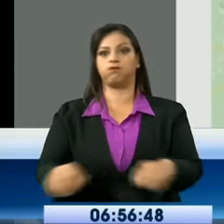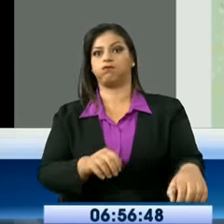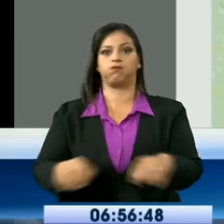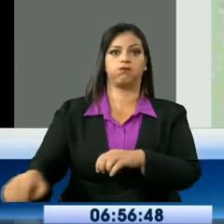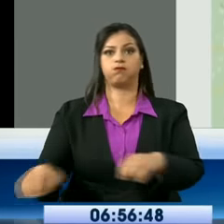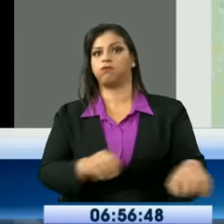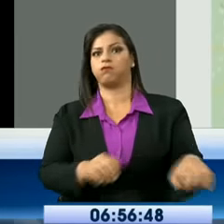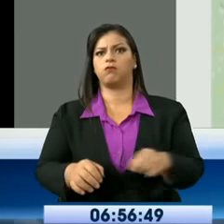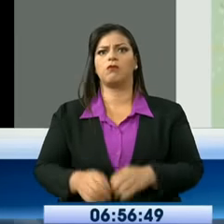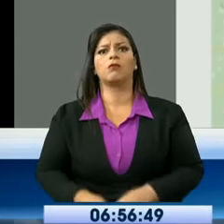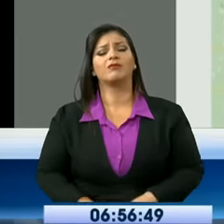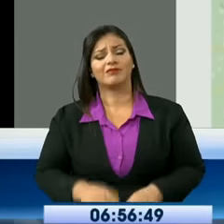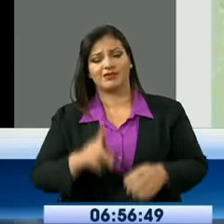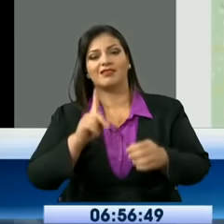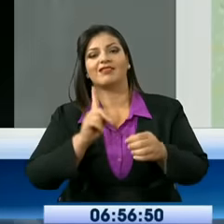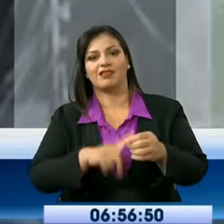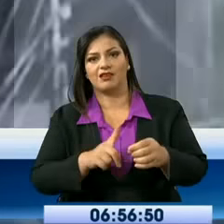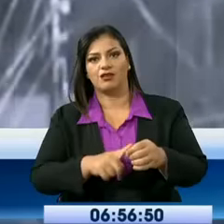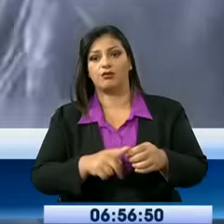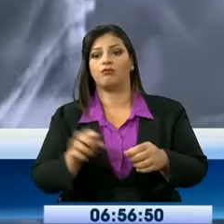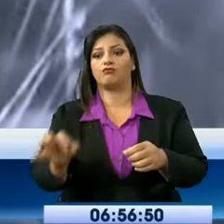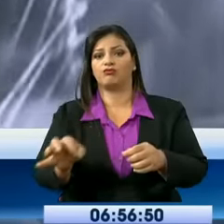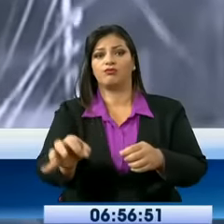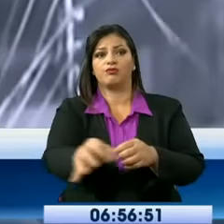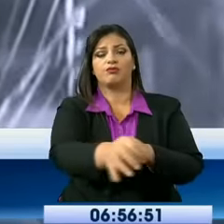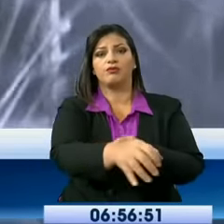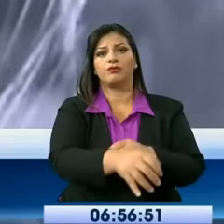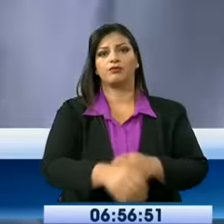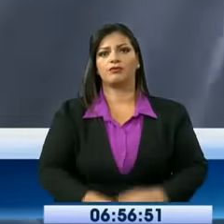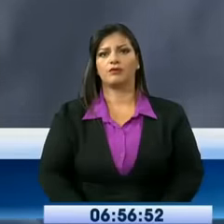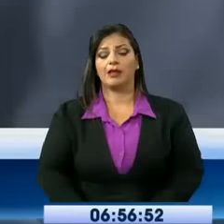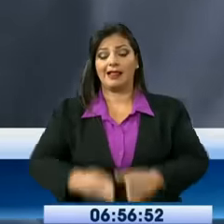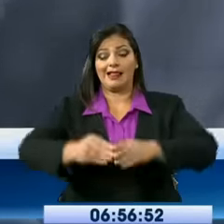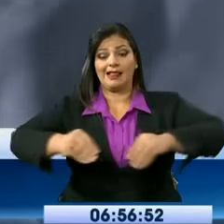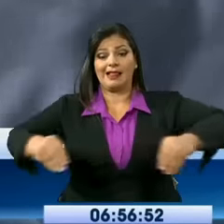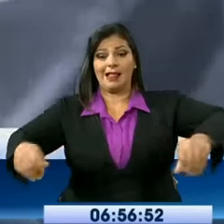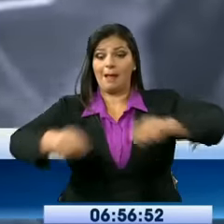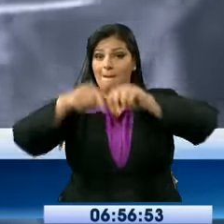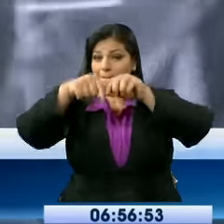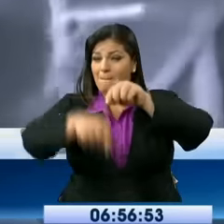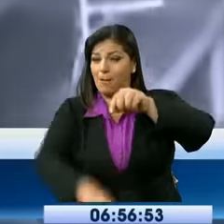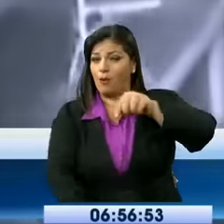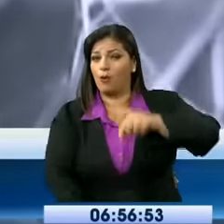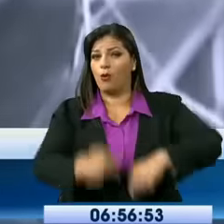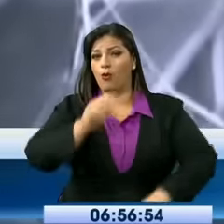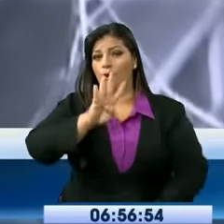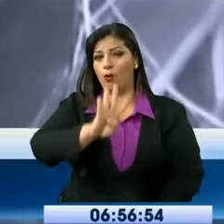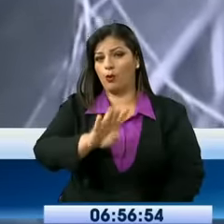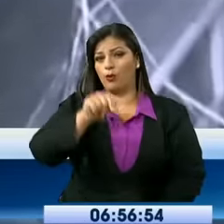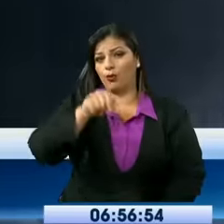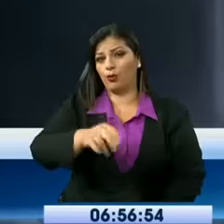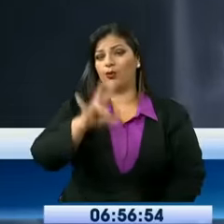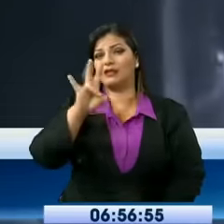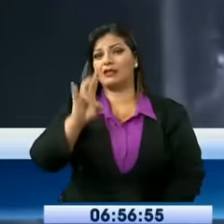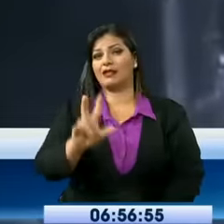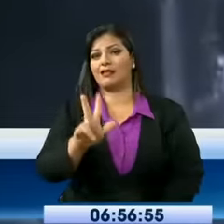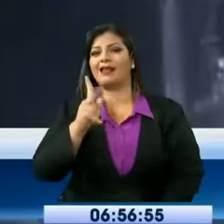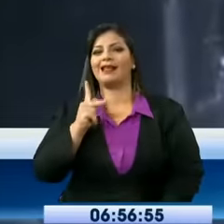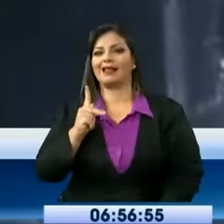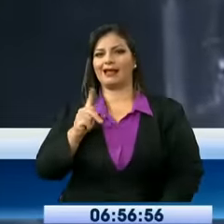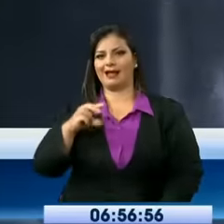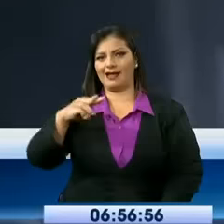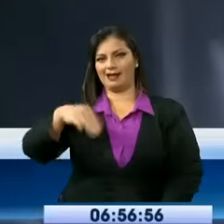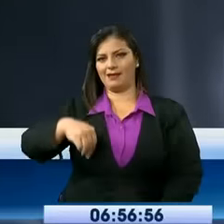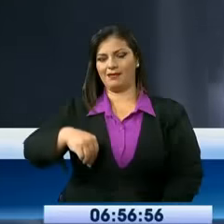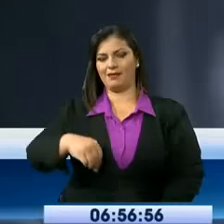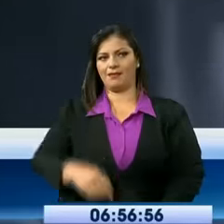que se produjo a una profundidad apenas de 4.73 kilómetros. Por su parte, el presidente